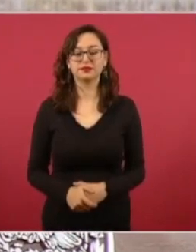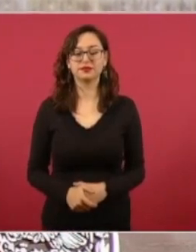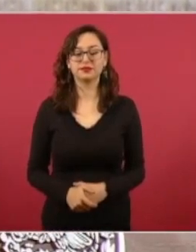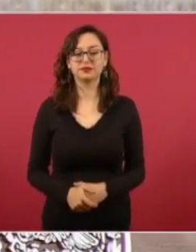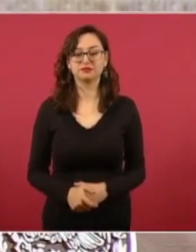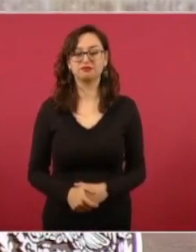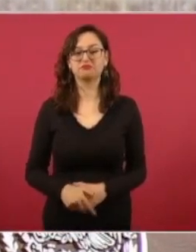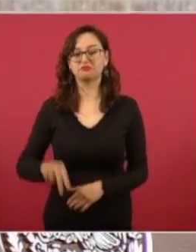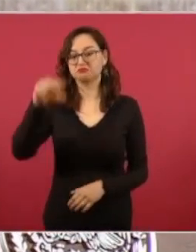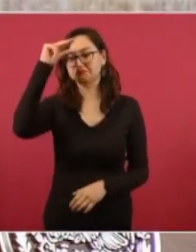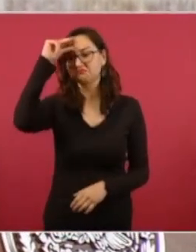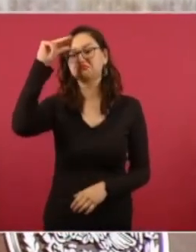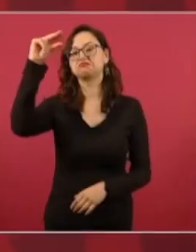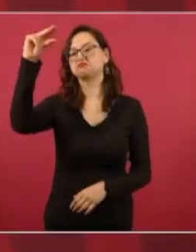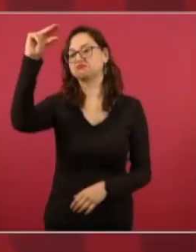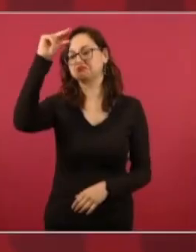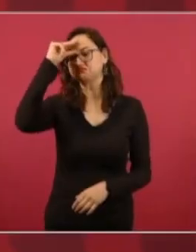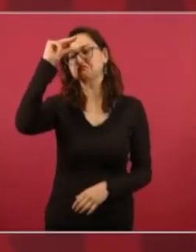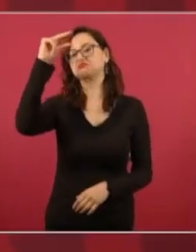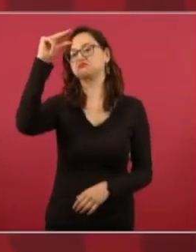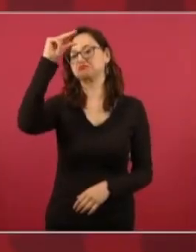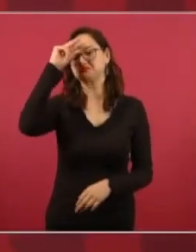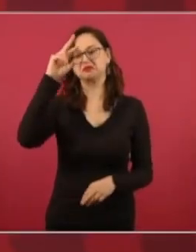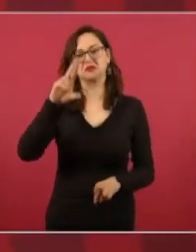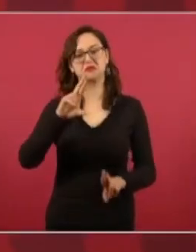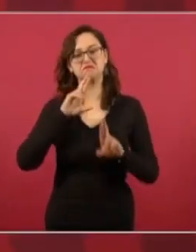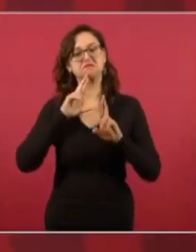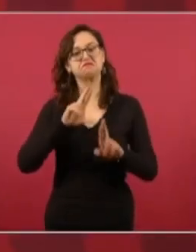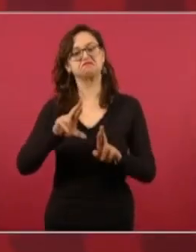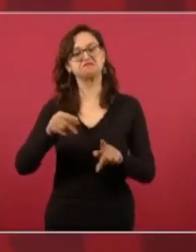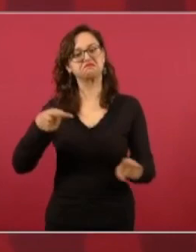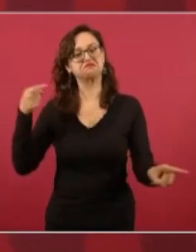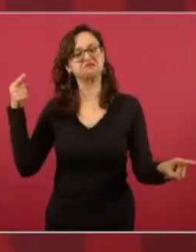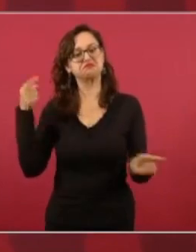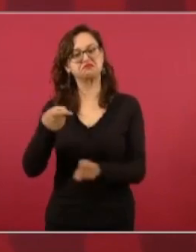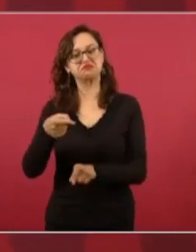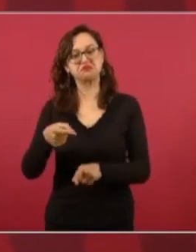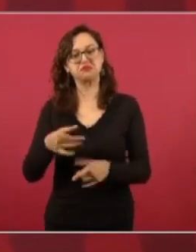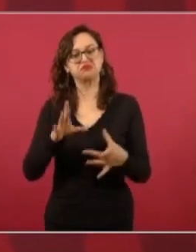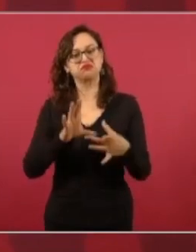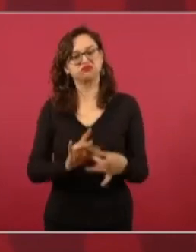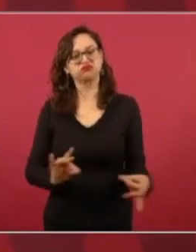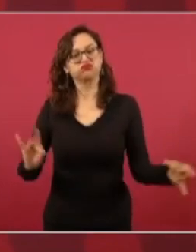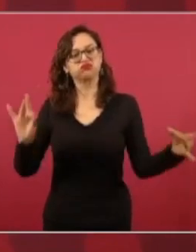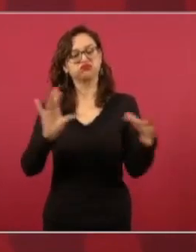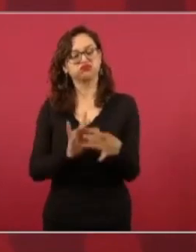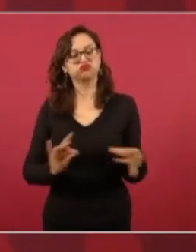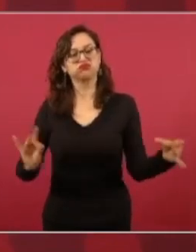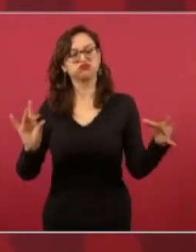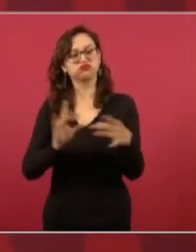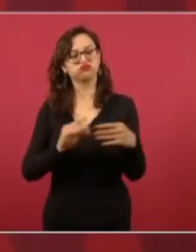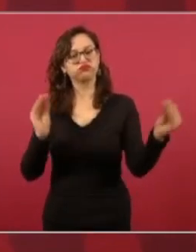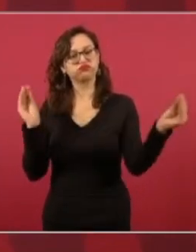Muy inteligente. O sea, sabe argumentar.